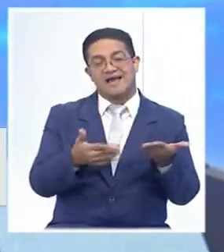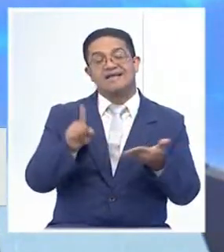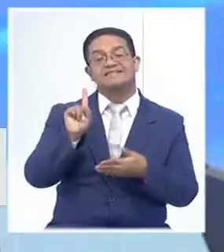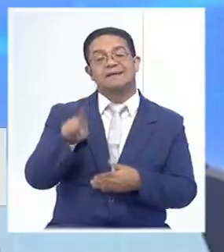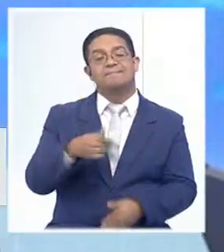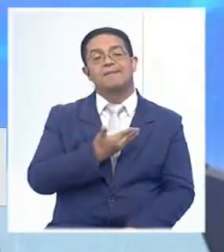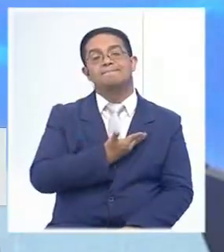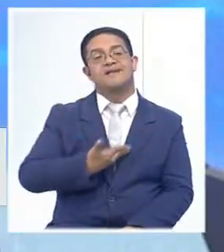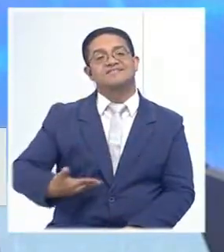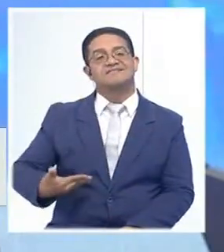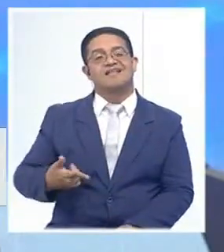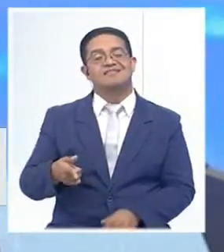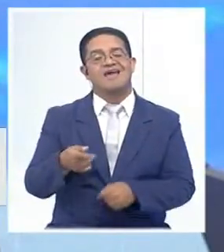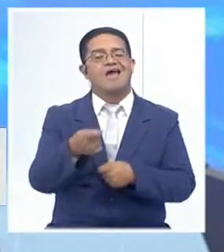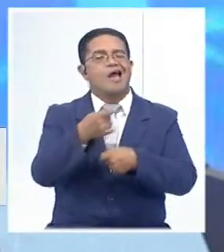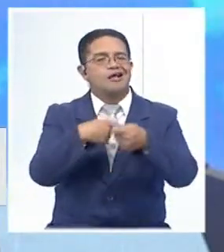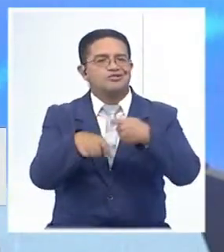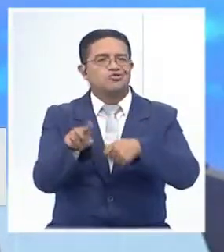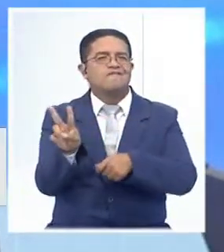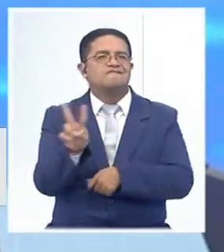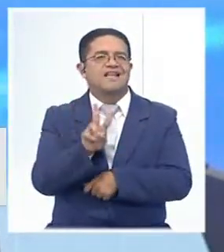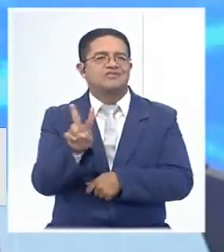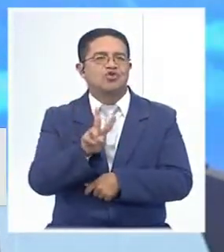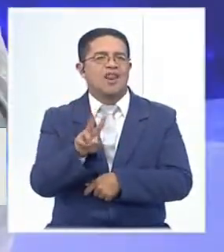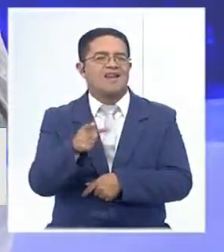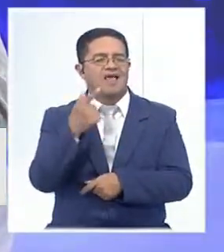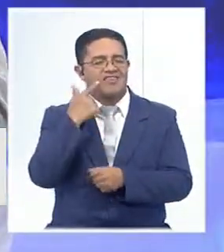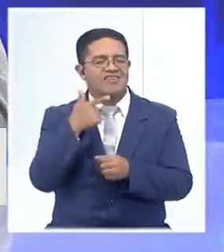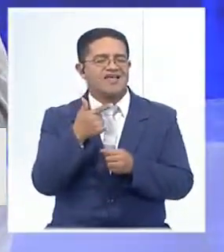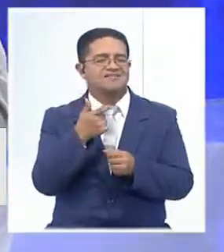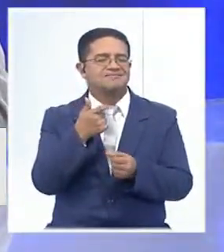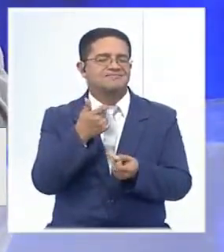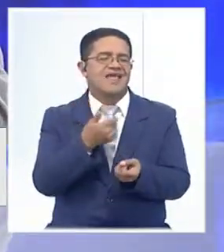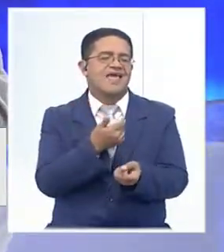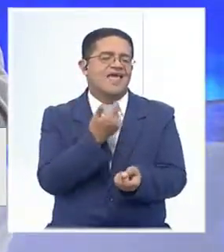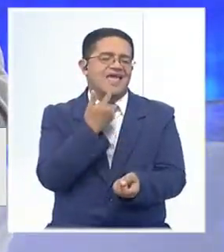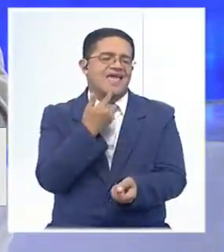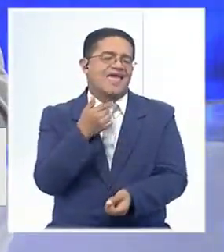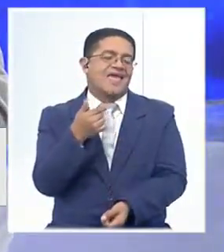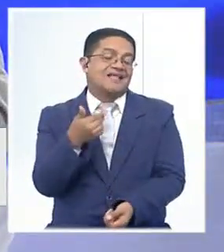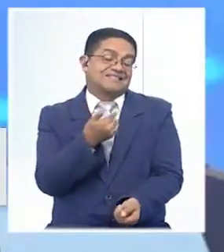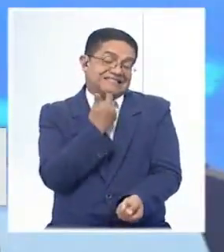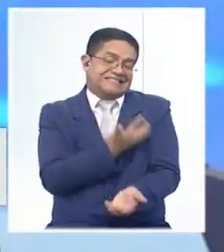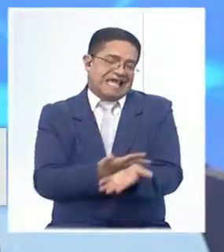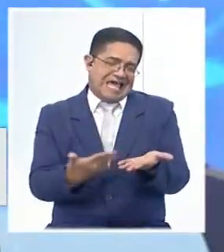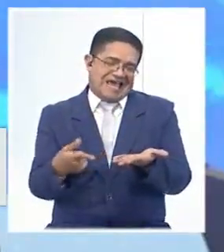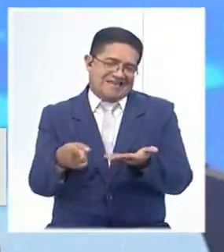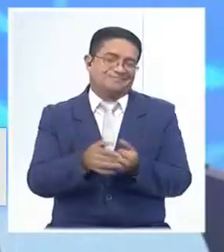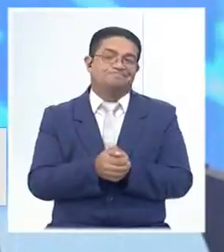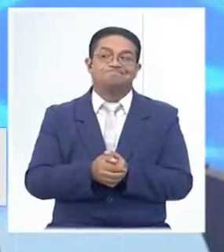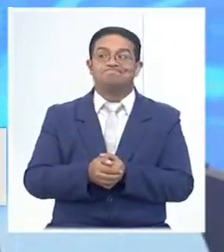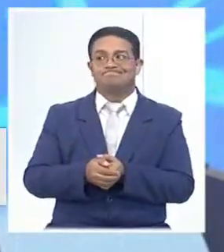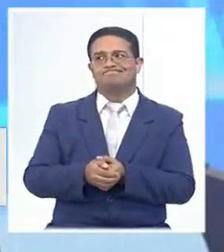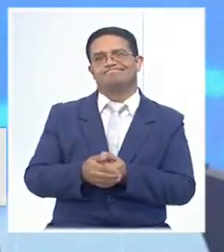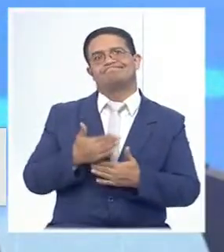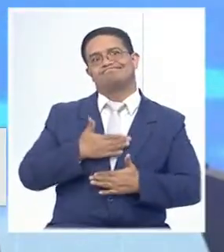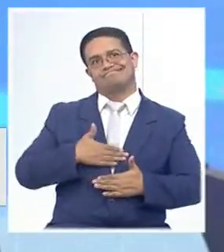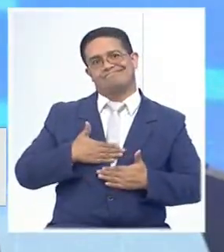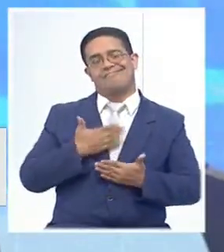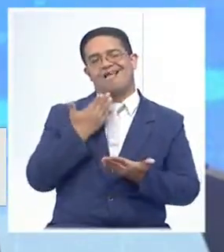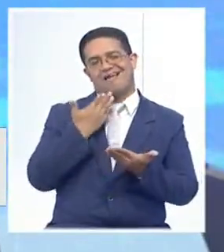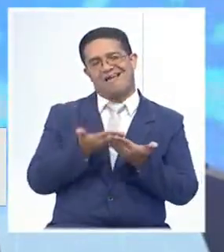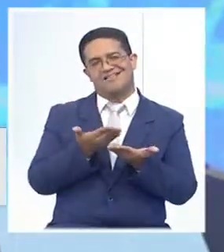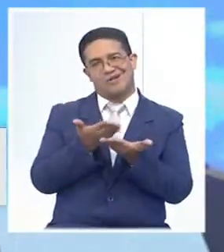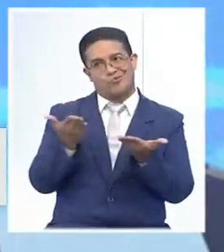presidenta de la Sociedad Venezolana de Hemoterapia. Así que gracias por acompañarnos y bienvenida. Un placer, muchísimas gracias a ustedes